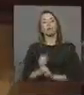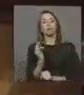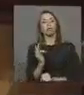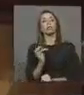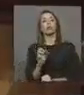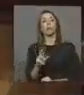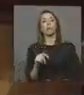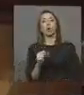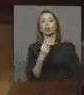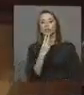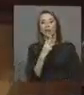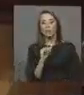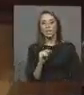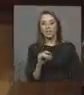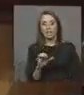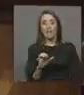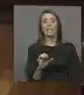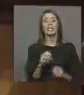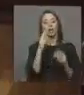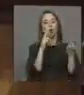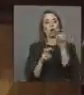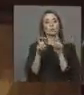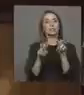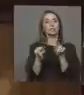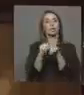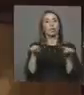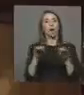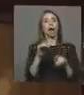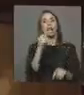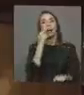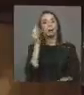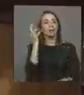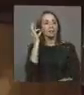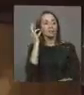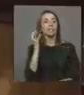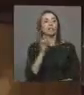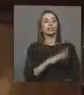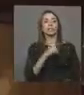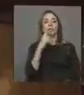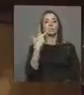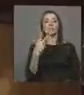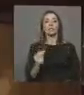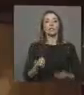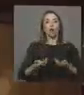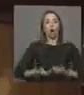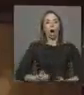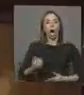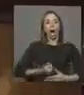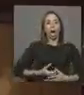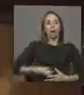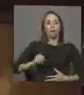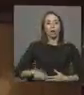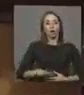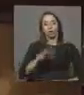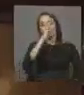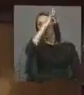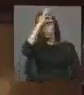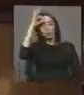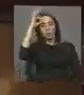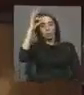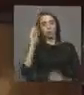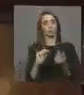el Observatorio de Equidad de Género, representante de la organización Chile Dice No al Aborto de Temuco. En la